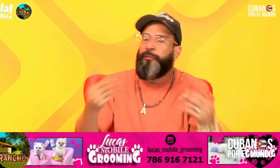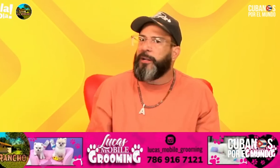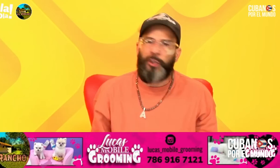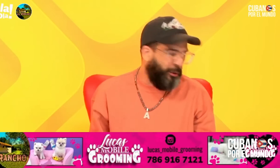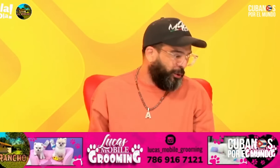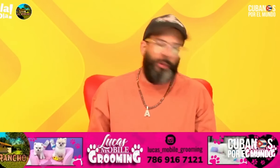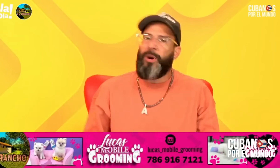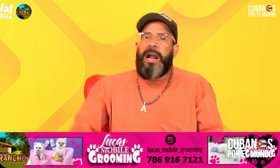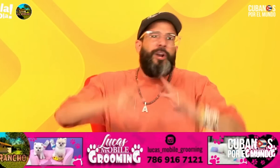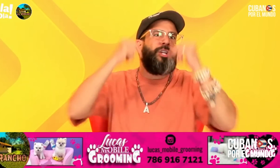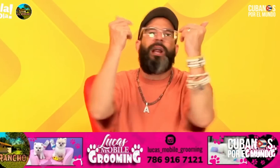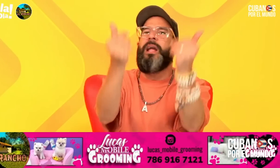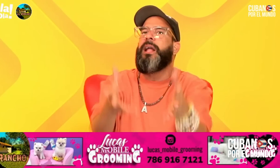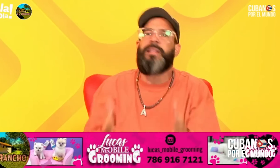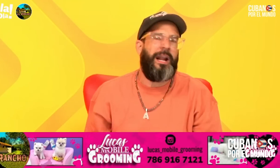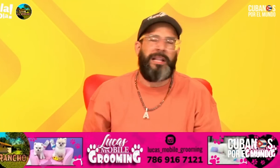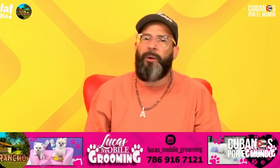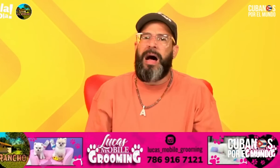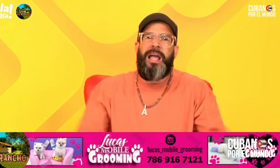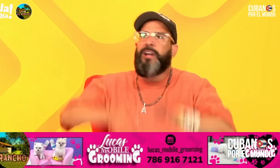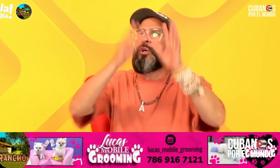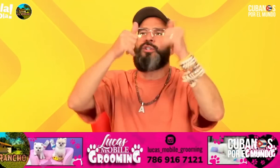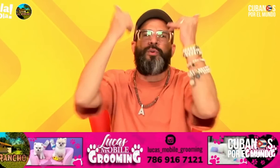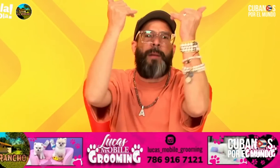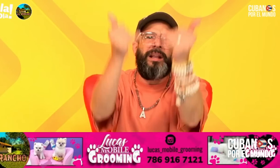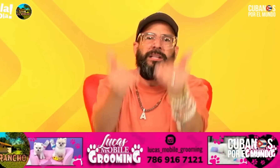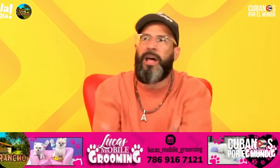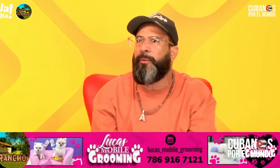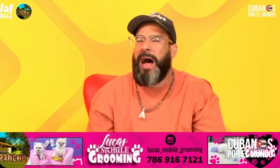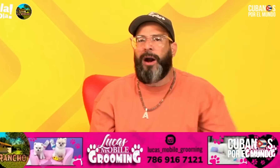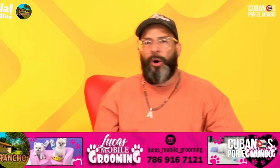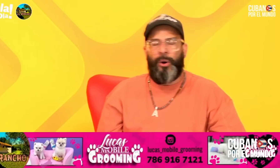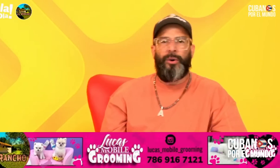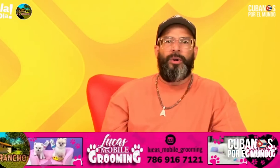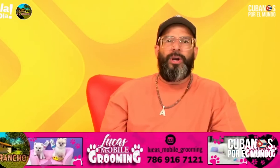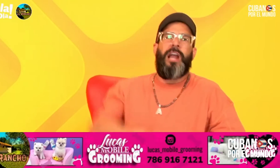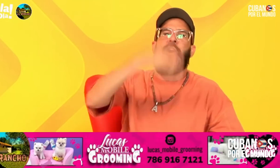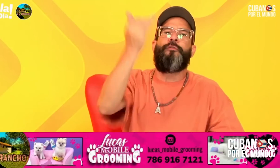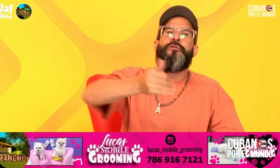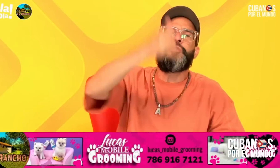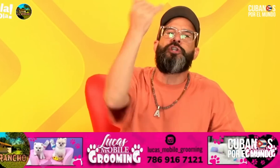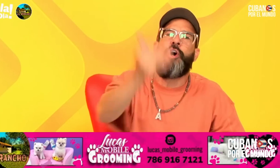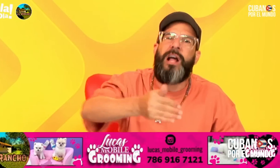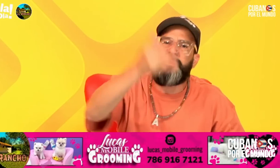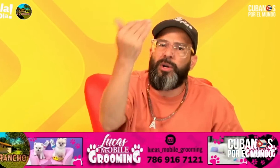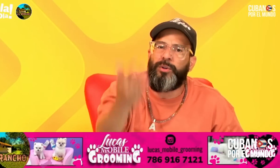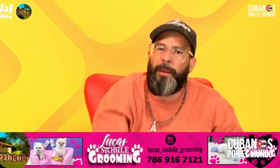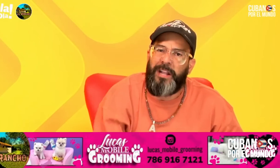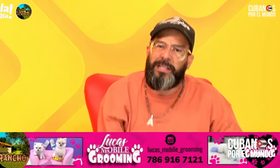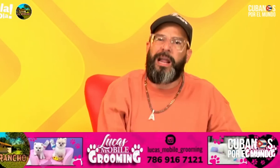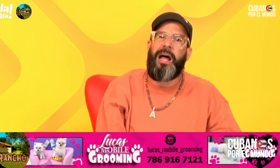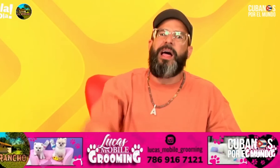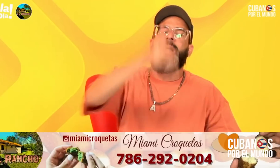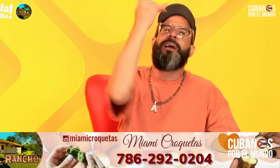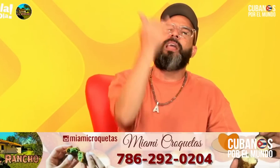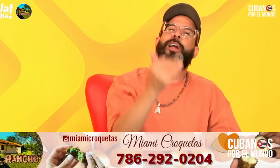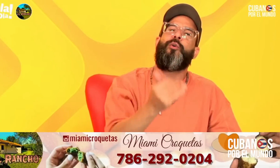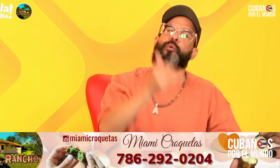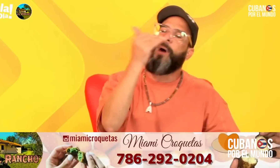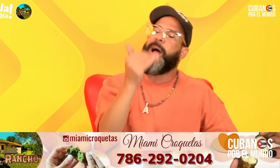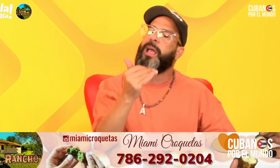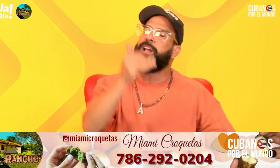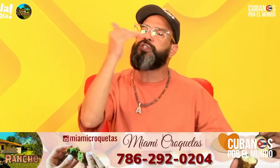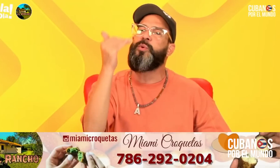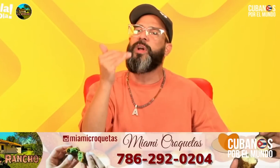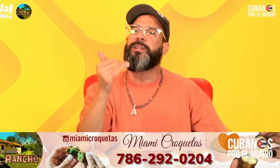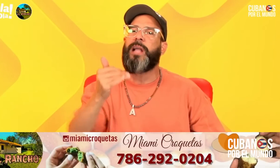tienen infraestructura, que no tienen gente que trabaje, que todos son una partida de vagos, que no funciona absolutamente nada, que